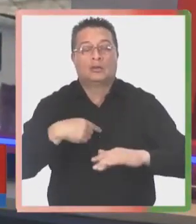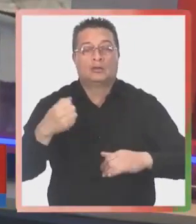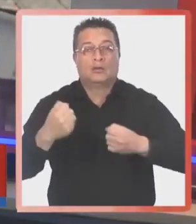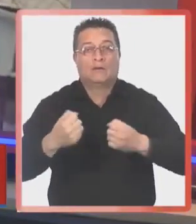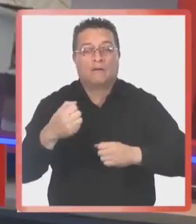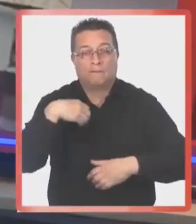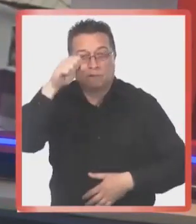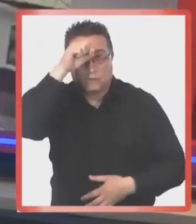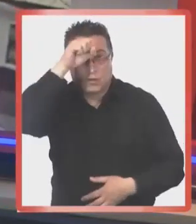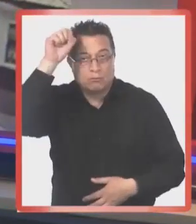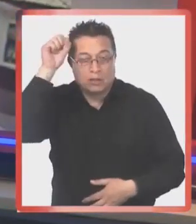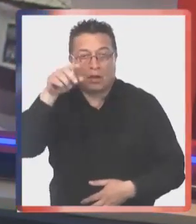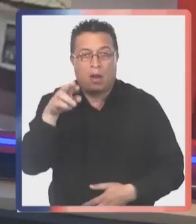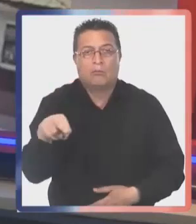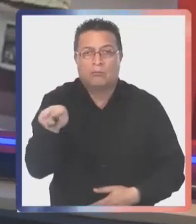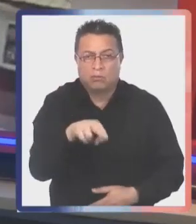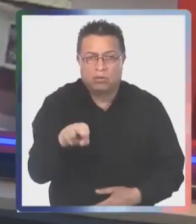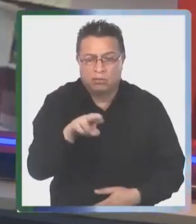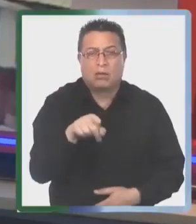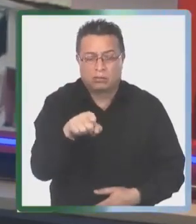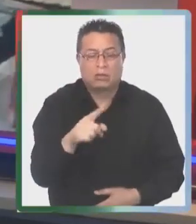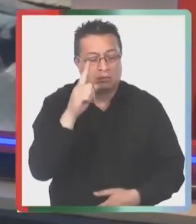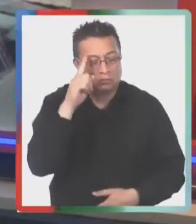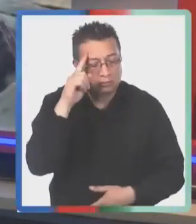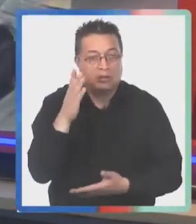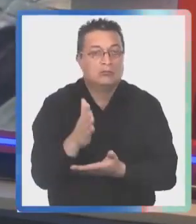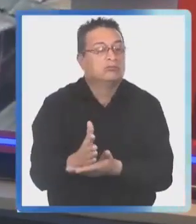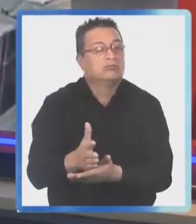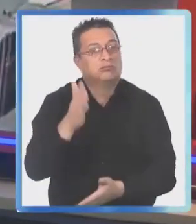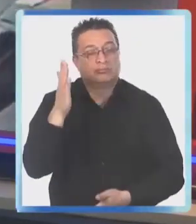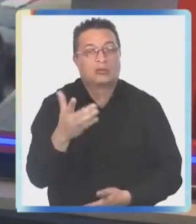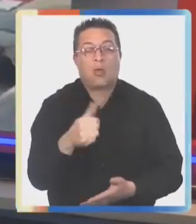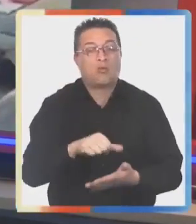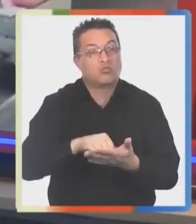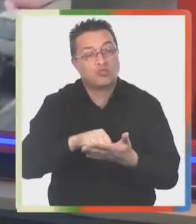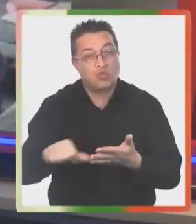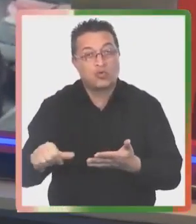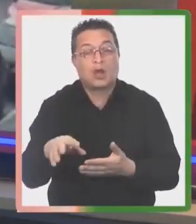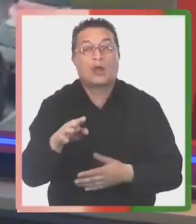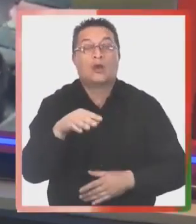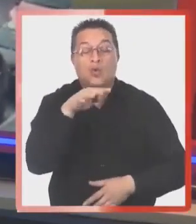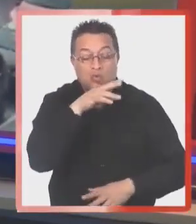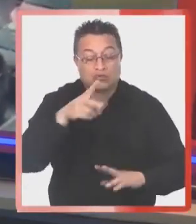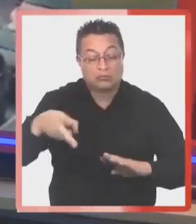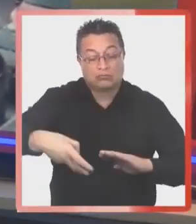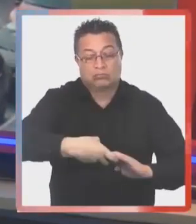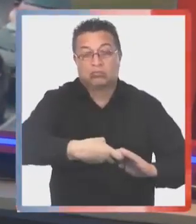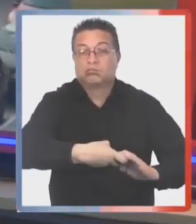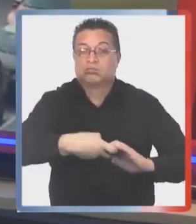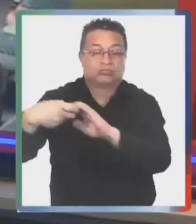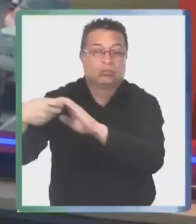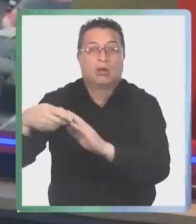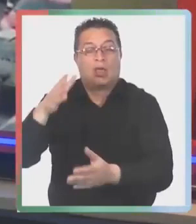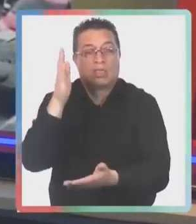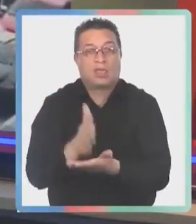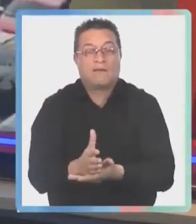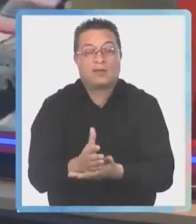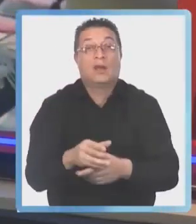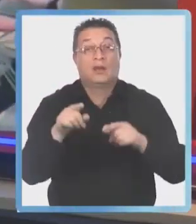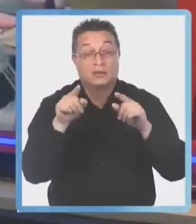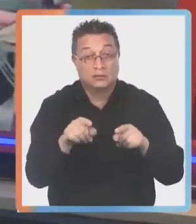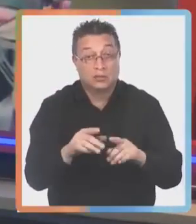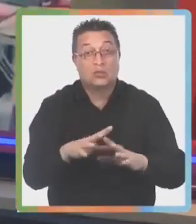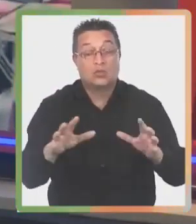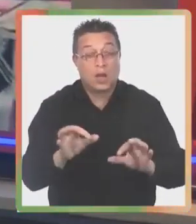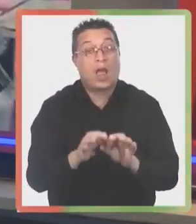que bloquean el paso del carro. Este problema recurrente ha llevado a tomar medidas drásticas, como multas y el uso de grúas para liberar el